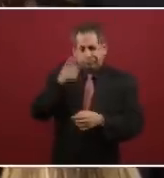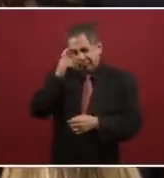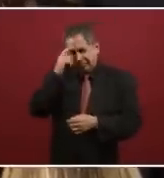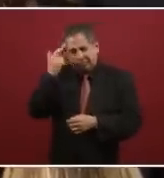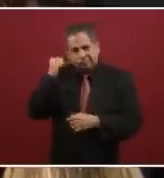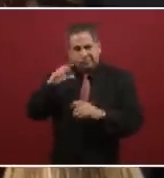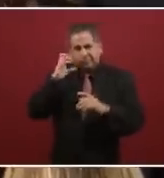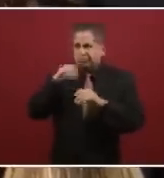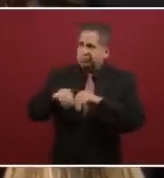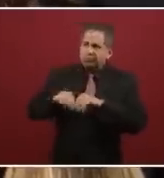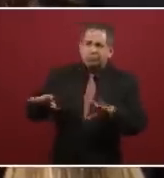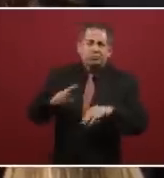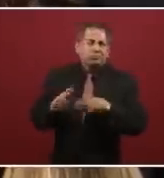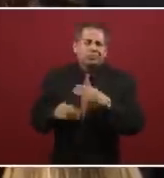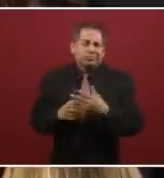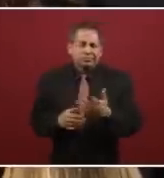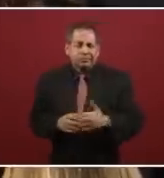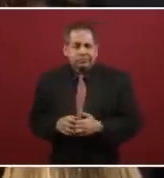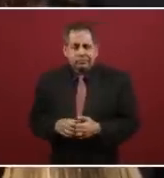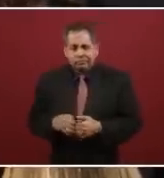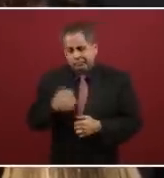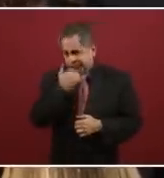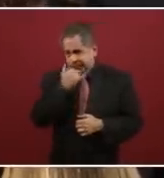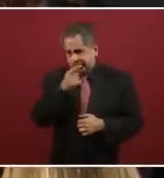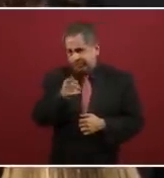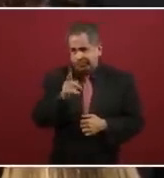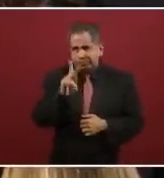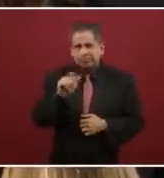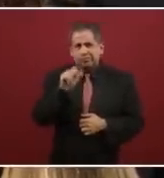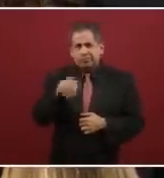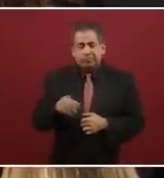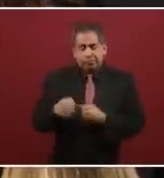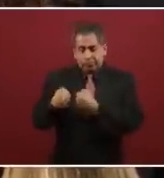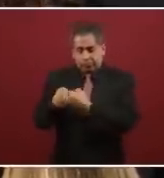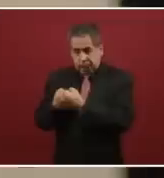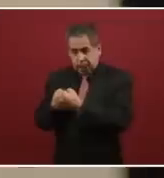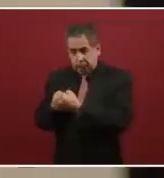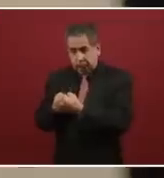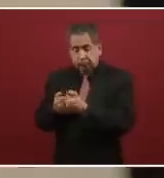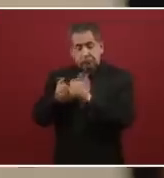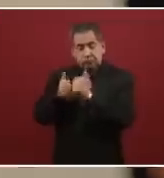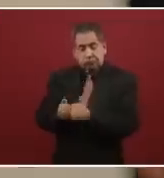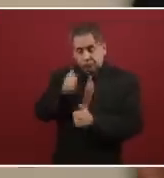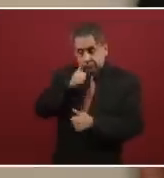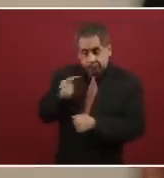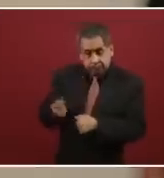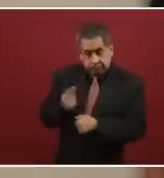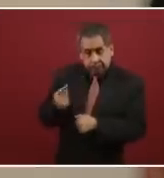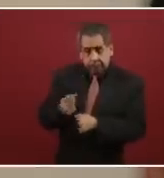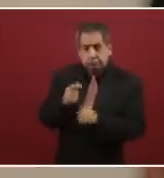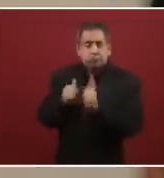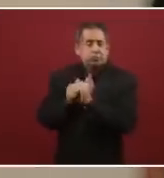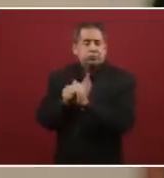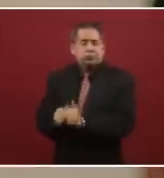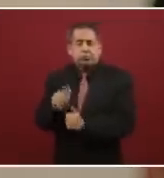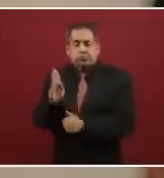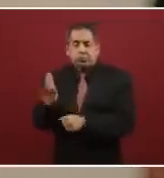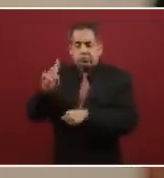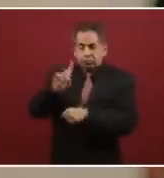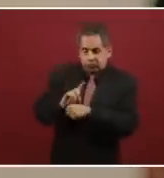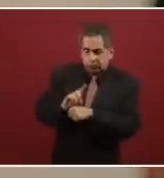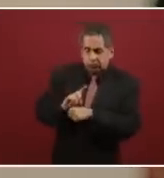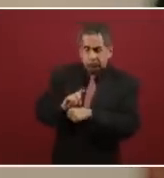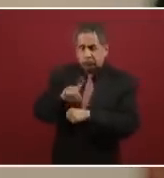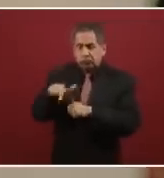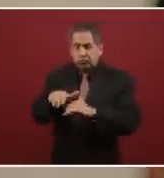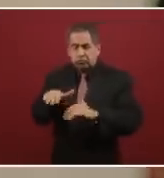mundo? Mi pregunta es, ¿si hay un plazo para que en ambas fronteras se retire la Guardia Nacional o va a estar nada más los 90 días